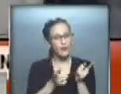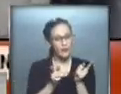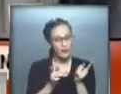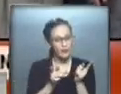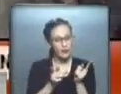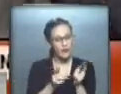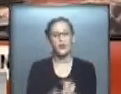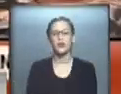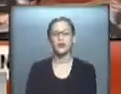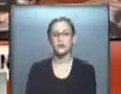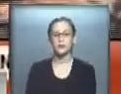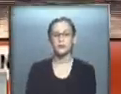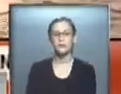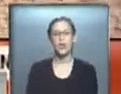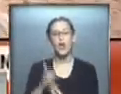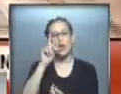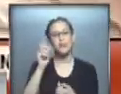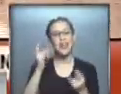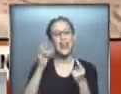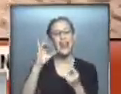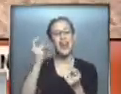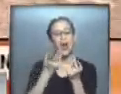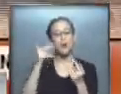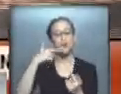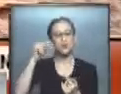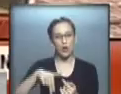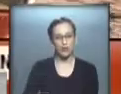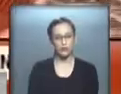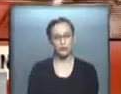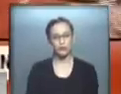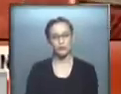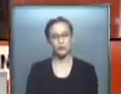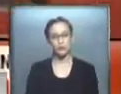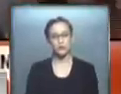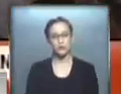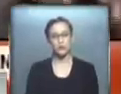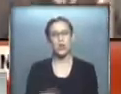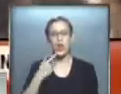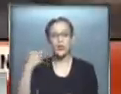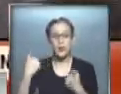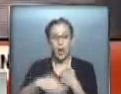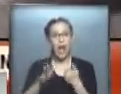despierta el hospital sound así que bueno se espera una buena evolución